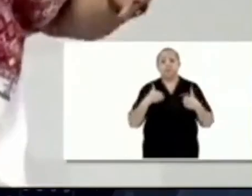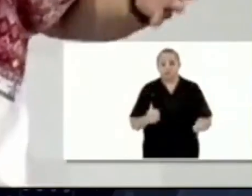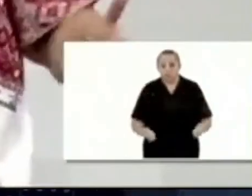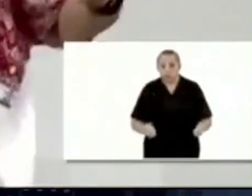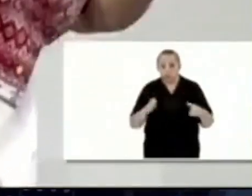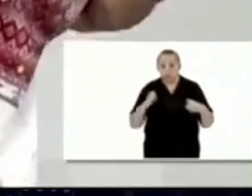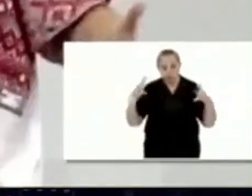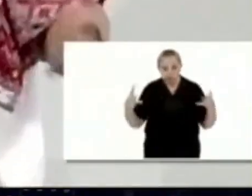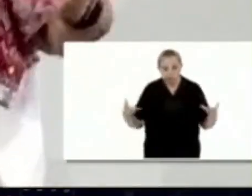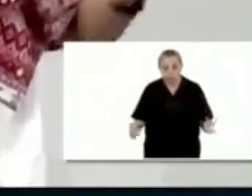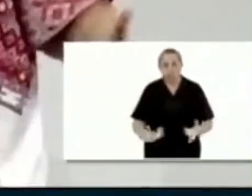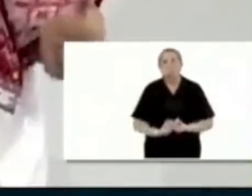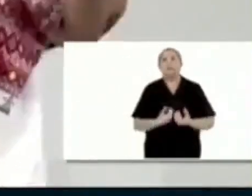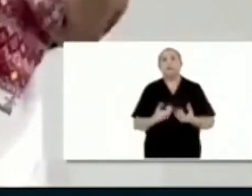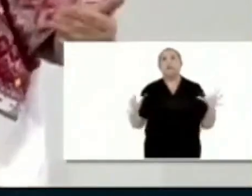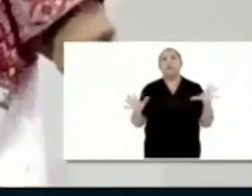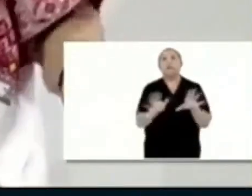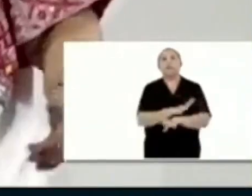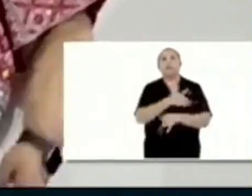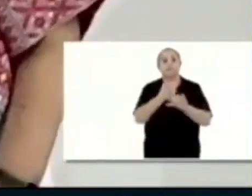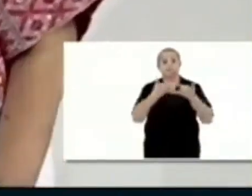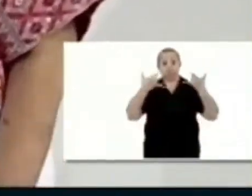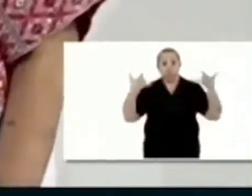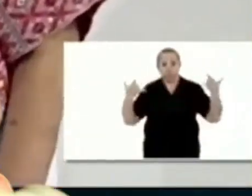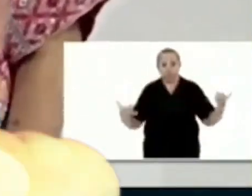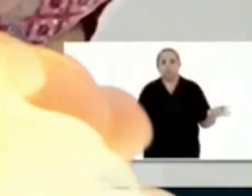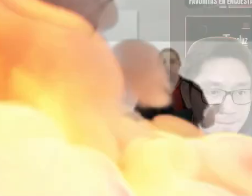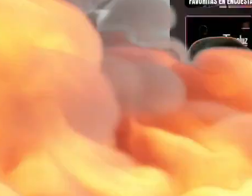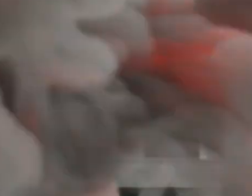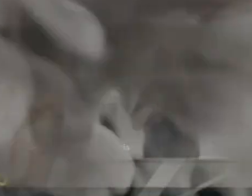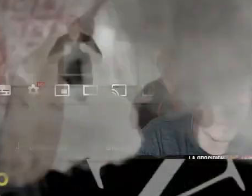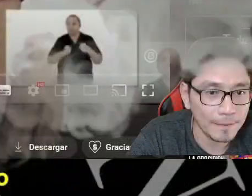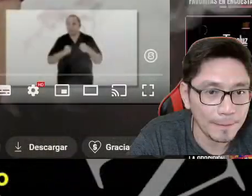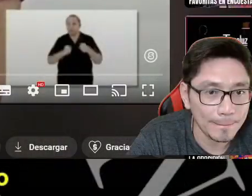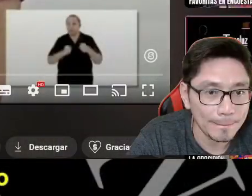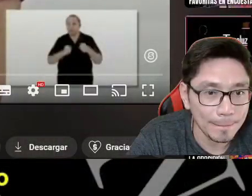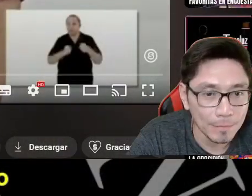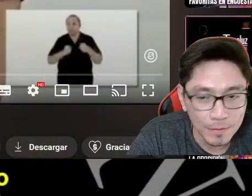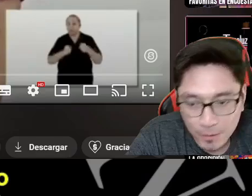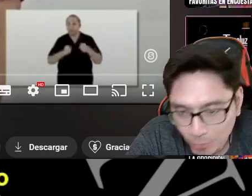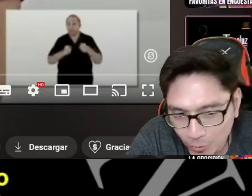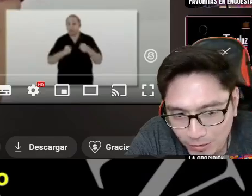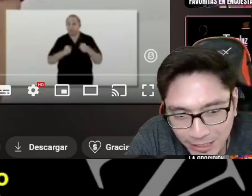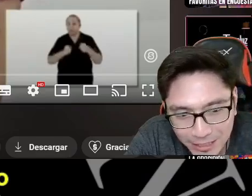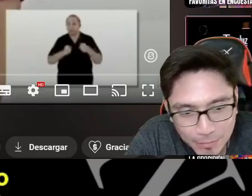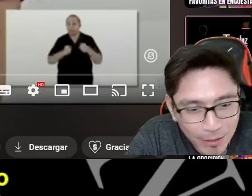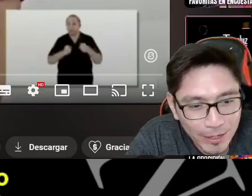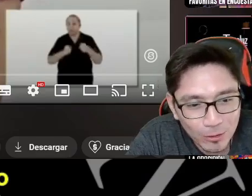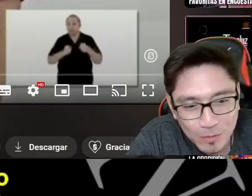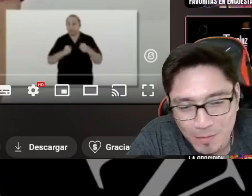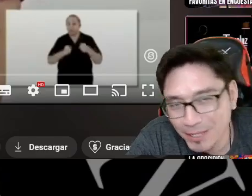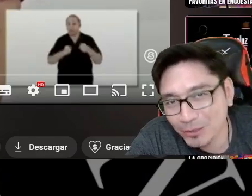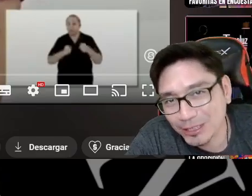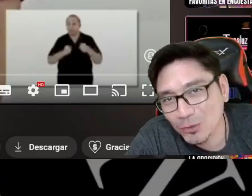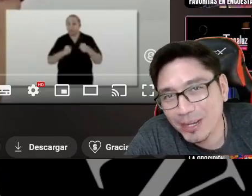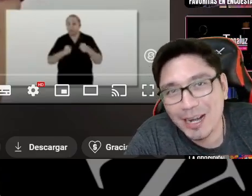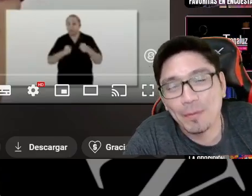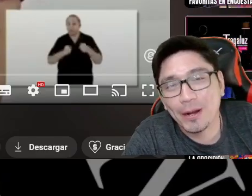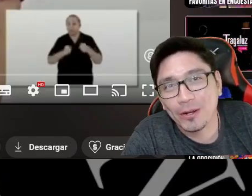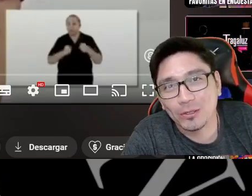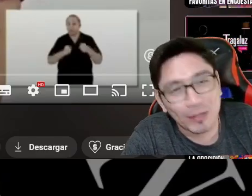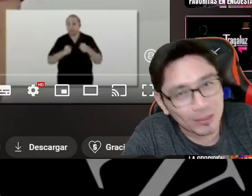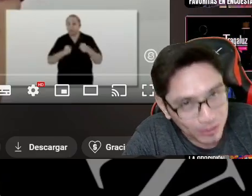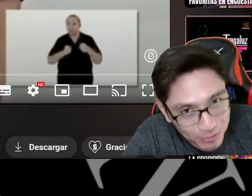que estamos cambiando la historia de cómo se hace política en México. Muy buenas tardes, pregoneros. Bienvenidos a su